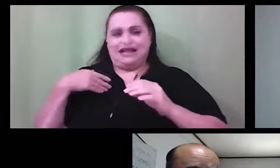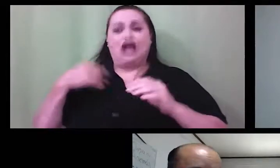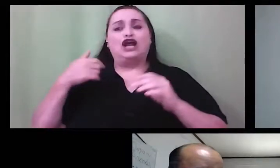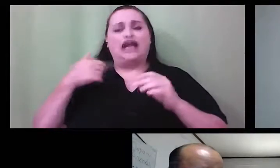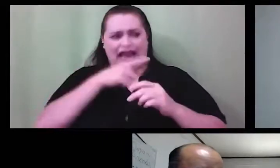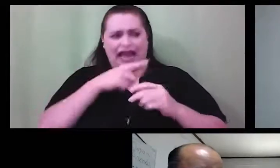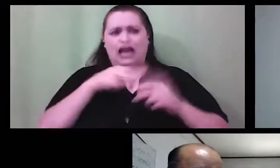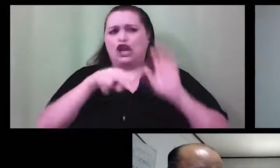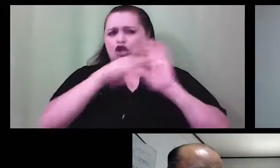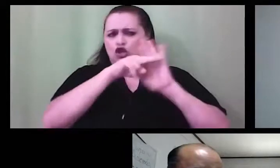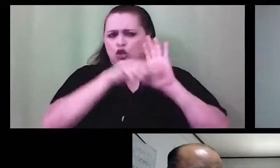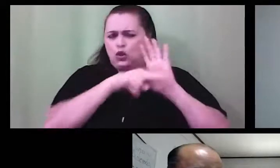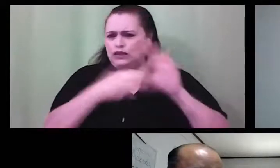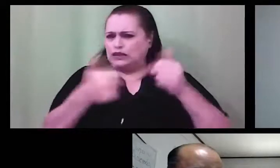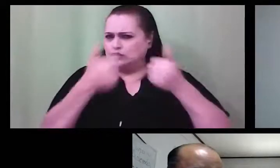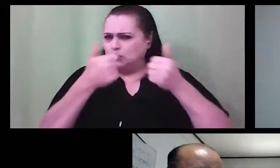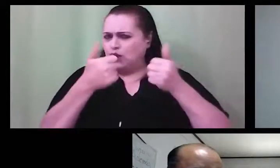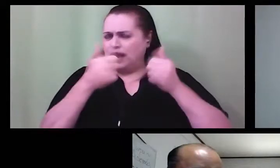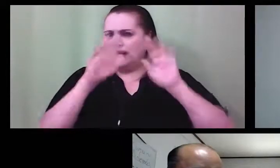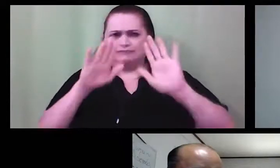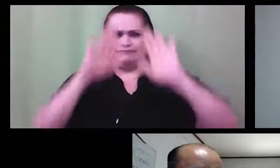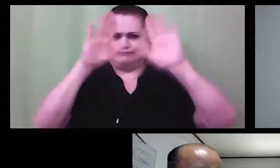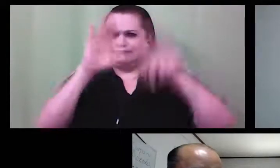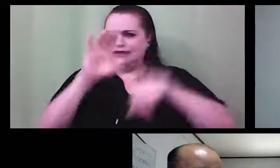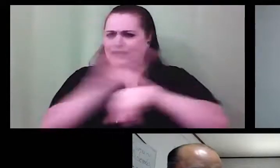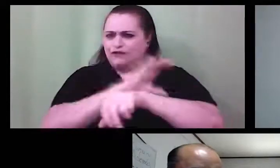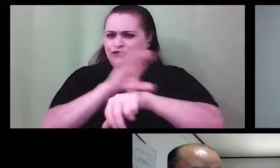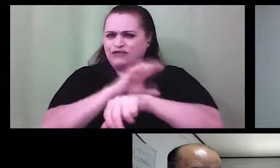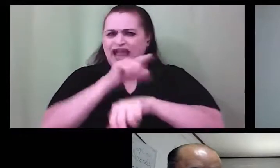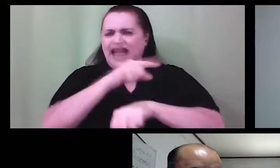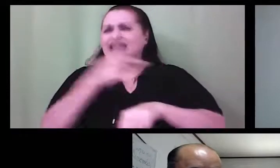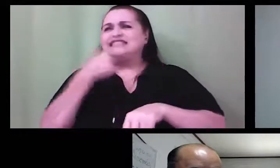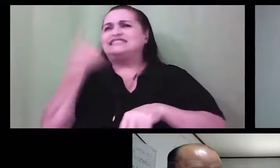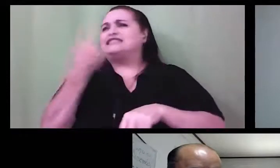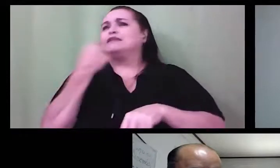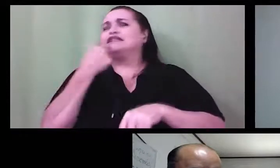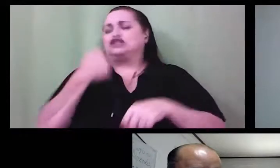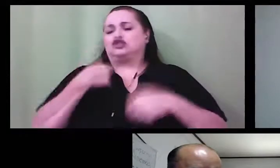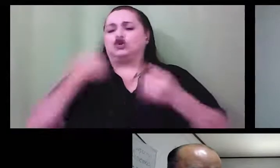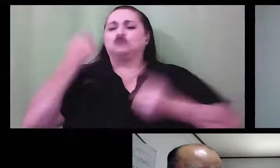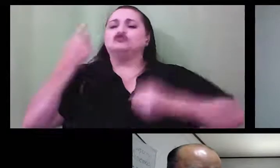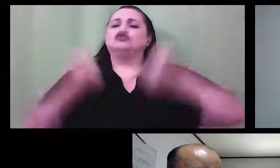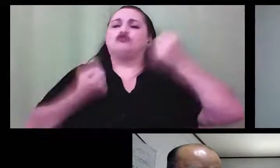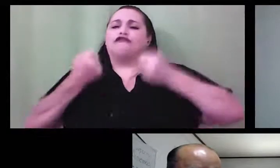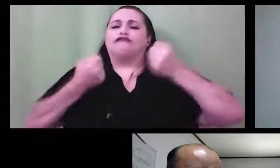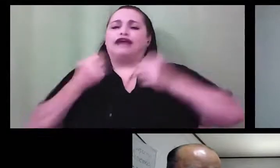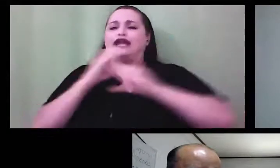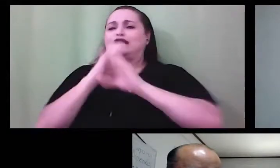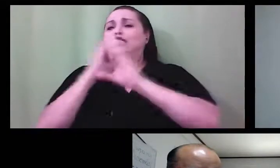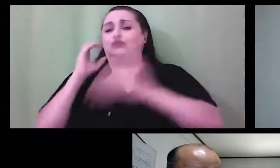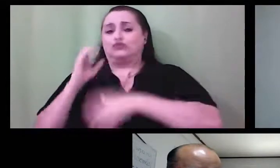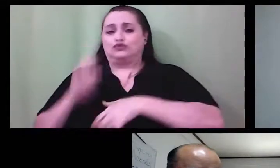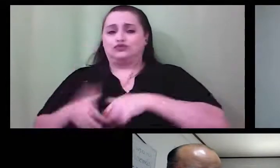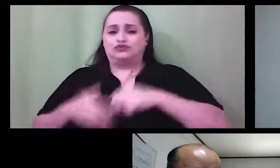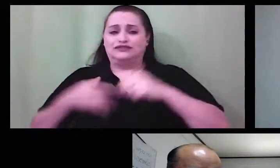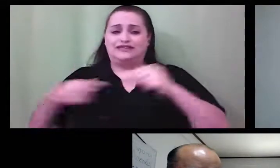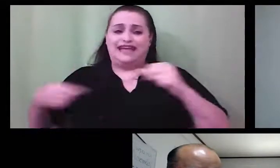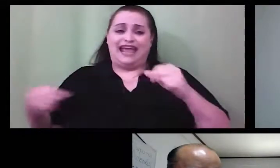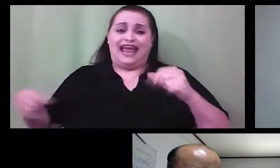buenas notas, de que es increíble en la informática, siempre ha dicho, voy a ser chofer de autobús. Así que hacer el examen